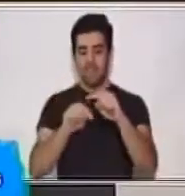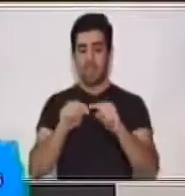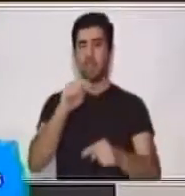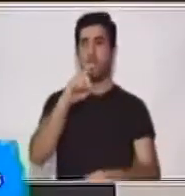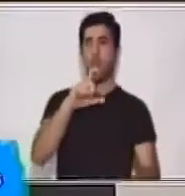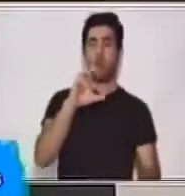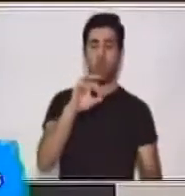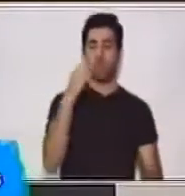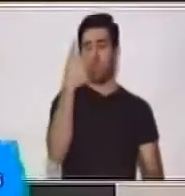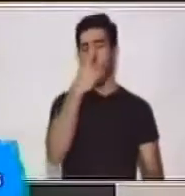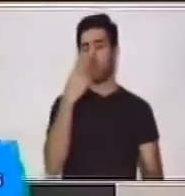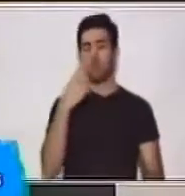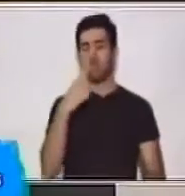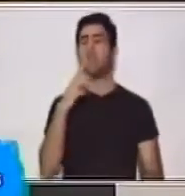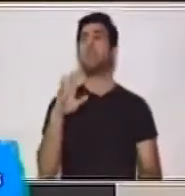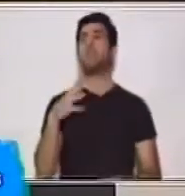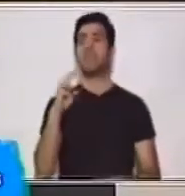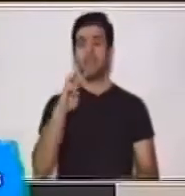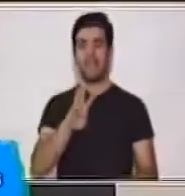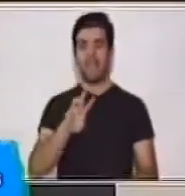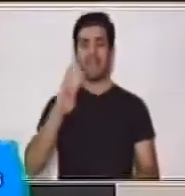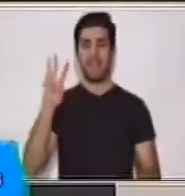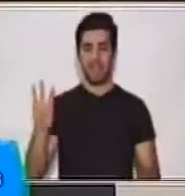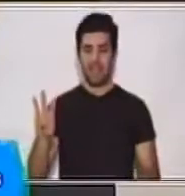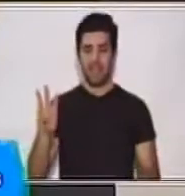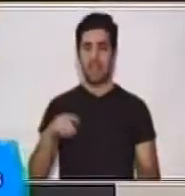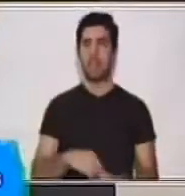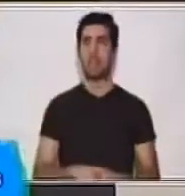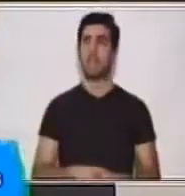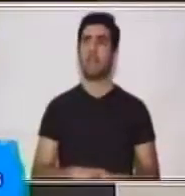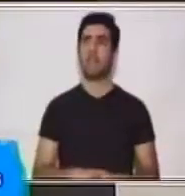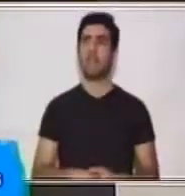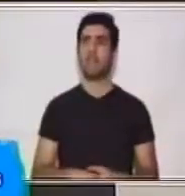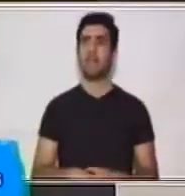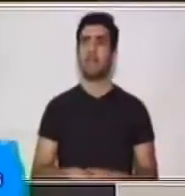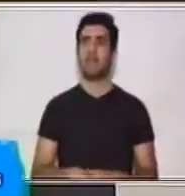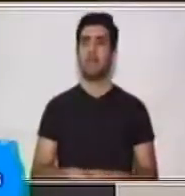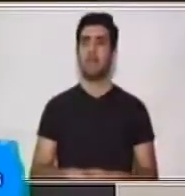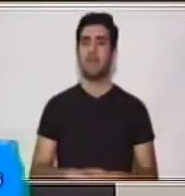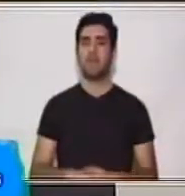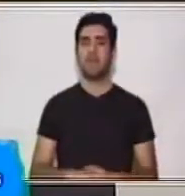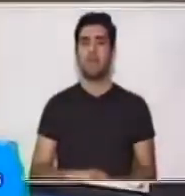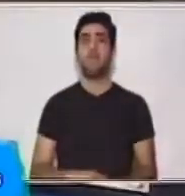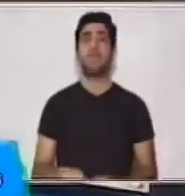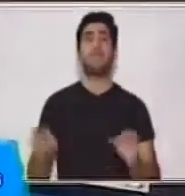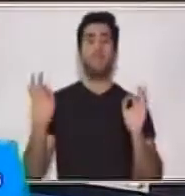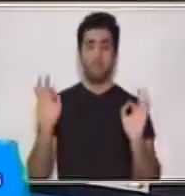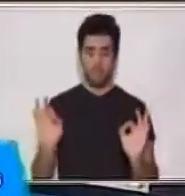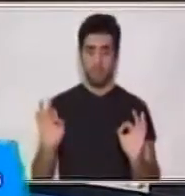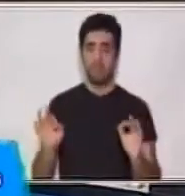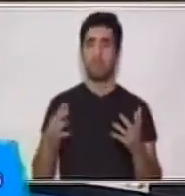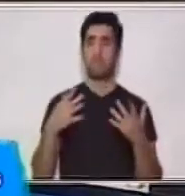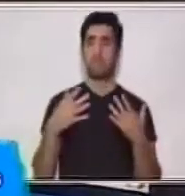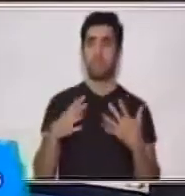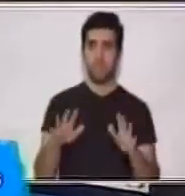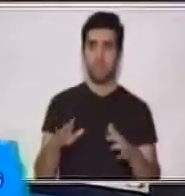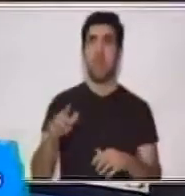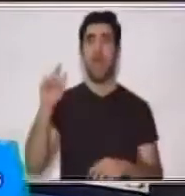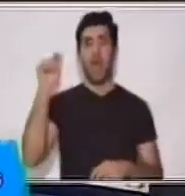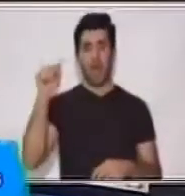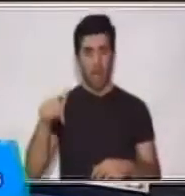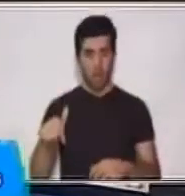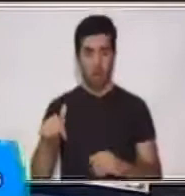dividido el coseno de 33 grados. Muy bien, ahora necesitamos que en